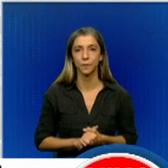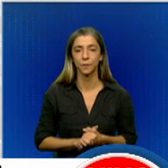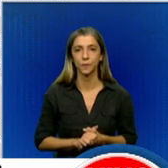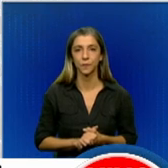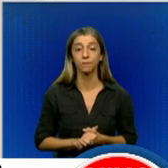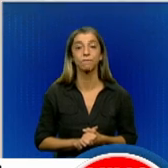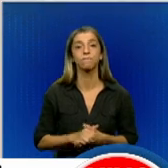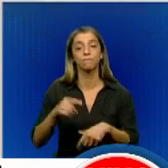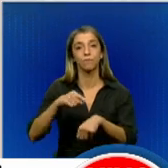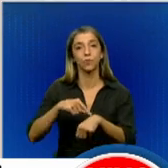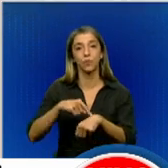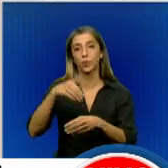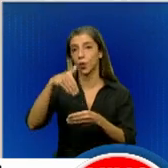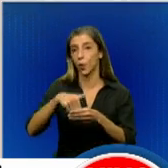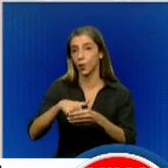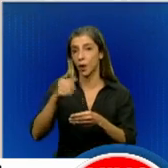ausente